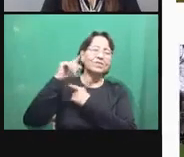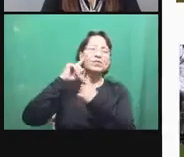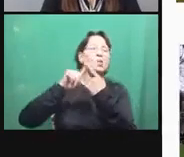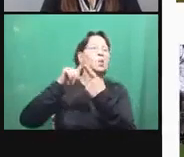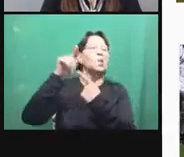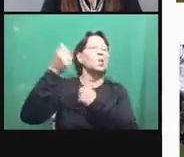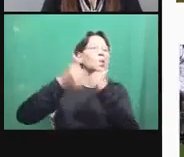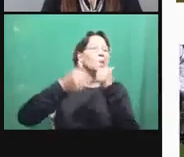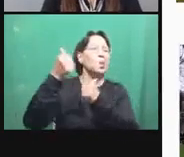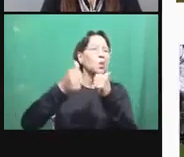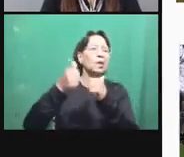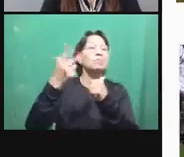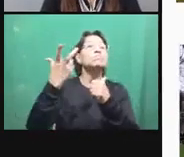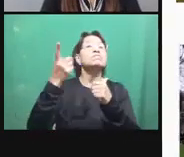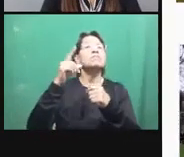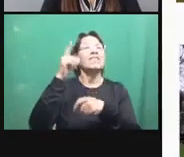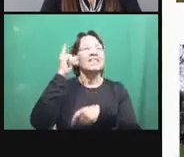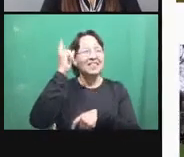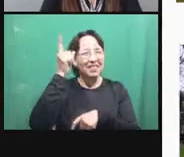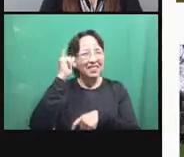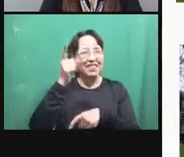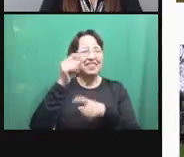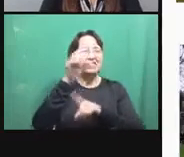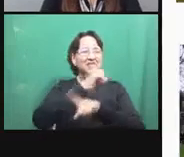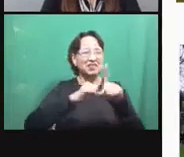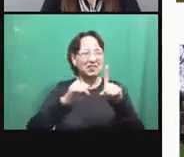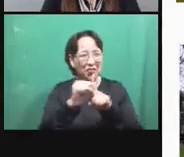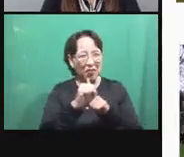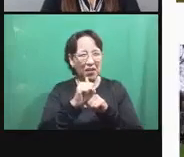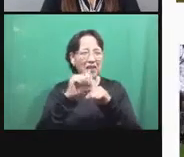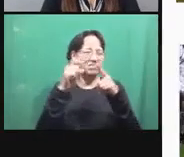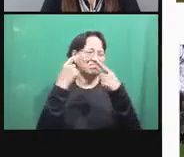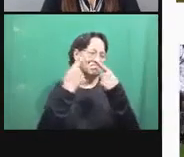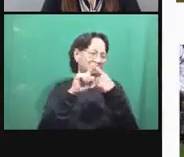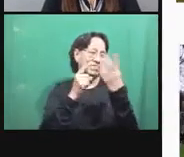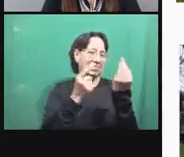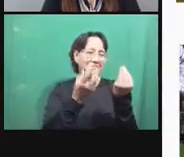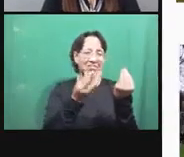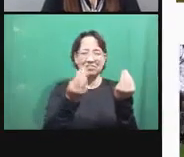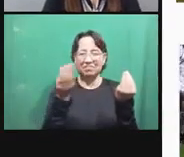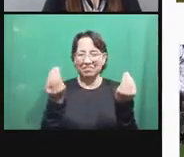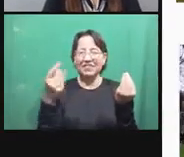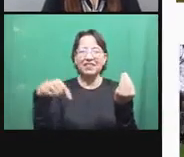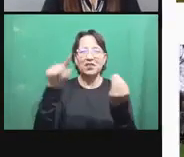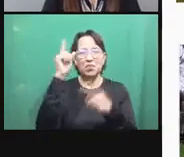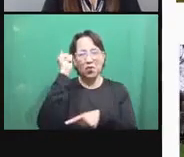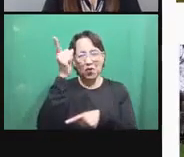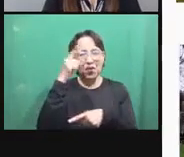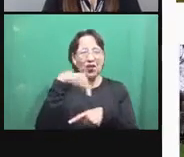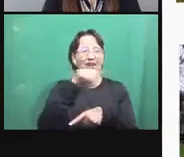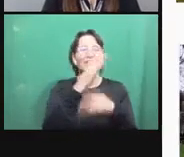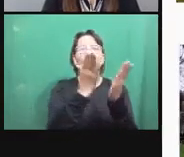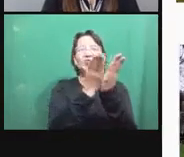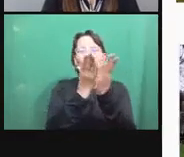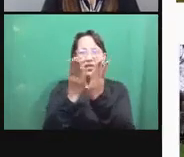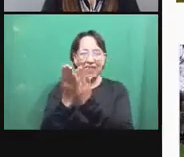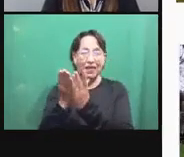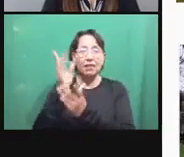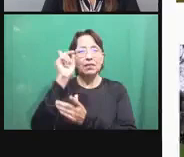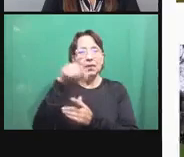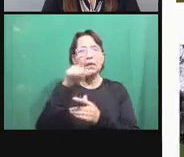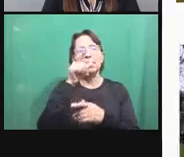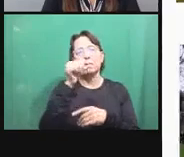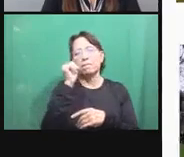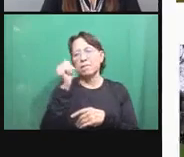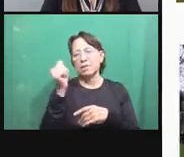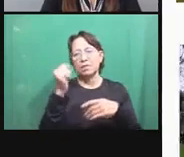y social. Asimismo, también los movimientos políticos y estudiantiles en marchas sociales empezaron a pintar sus siglas en